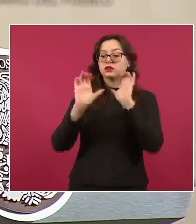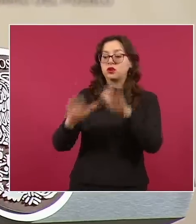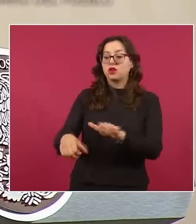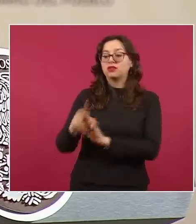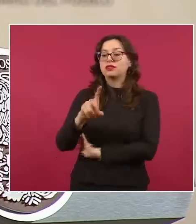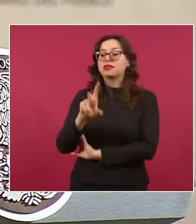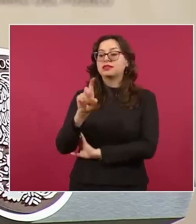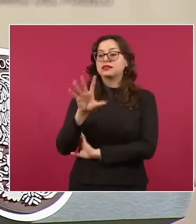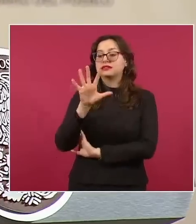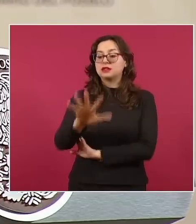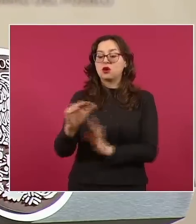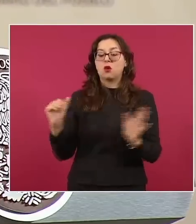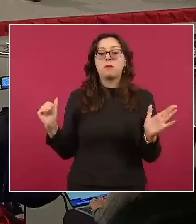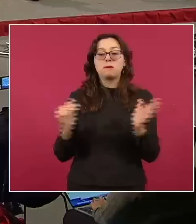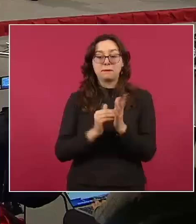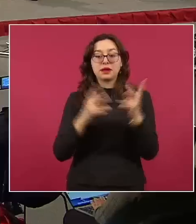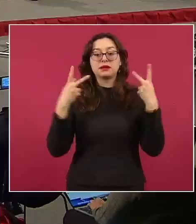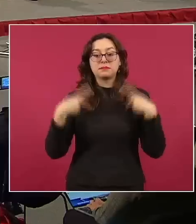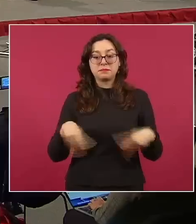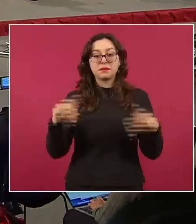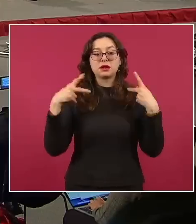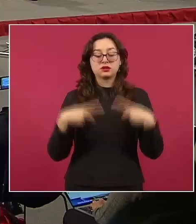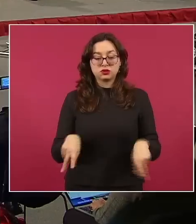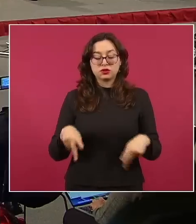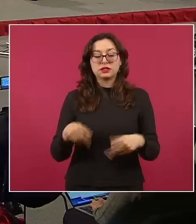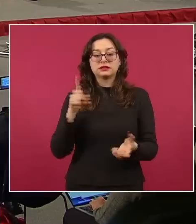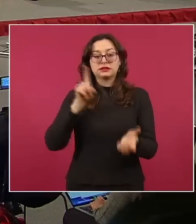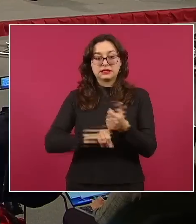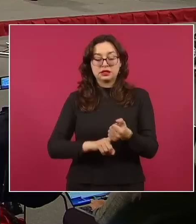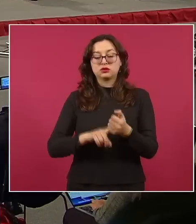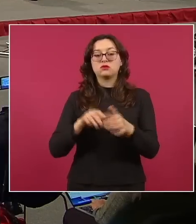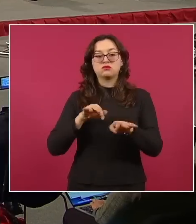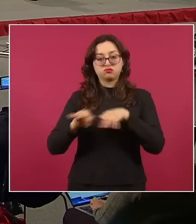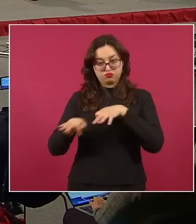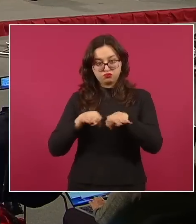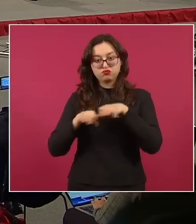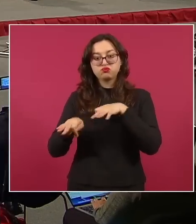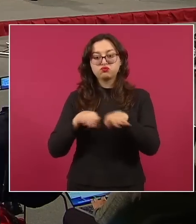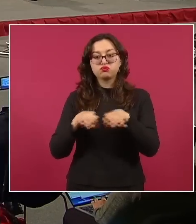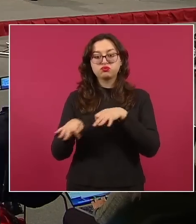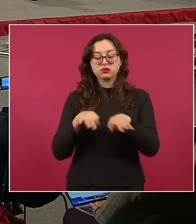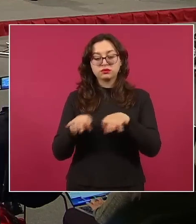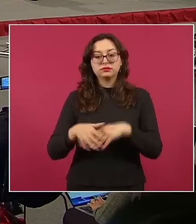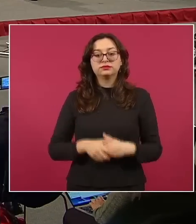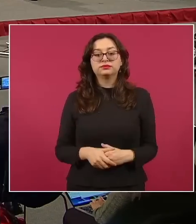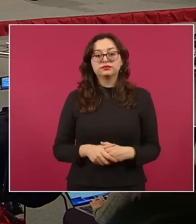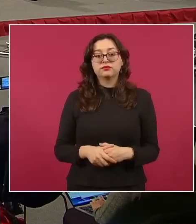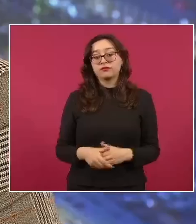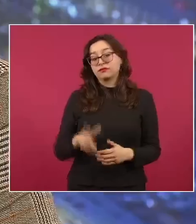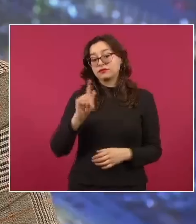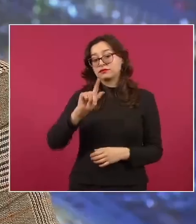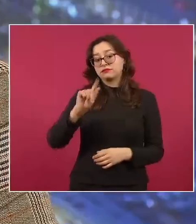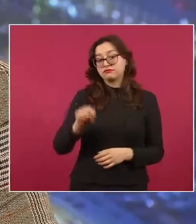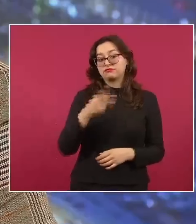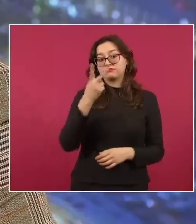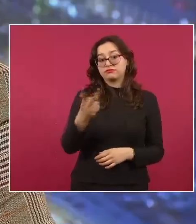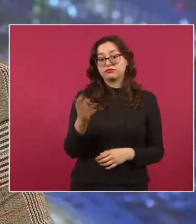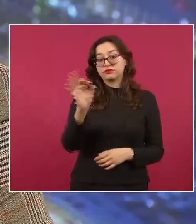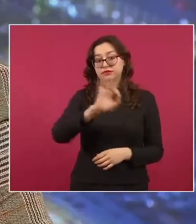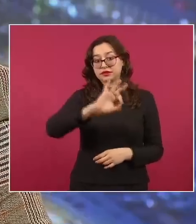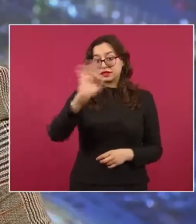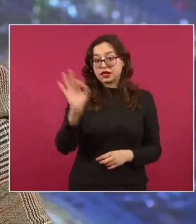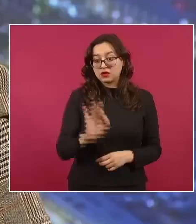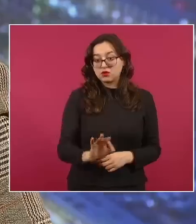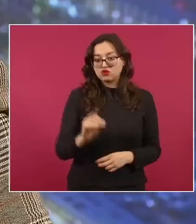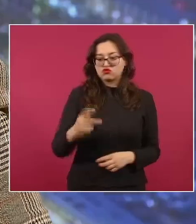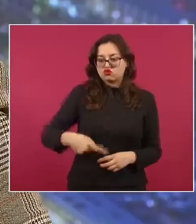35,886 trabajadores de toda la República. Tiene un contenido nacional del 72% en proveeduría y mano